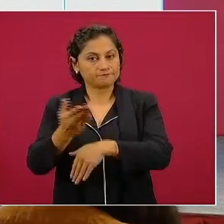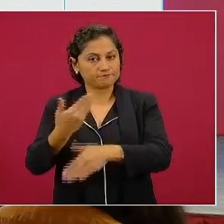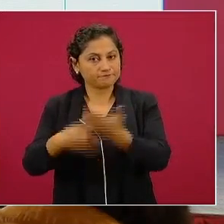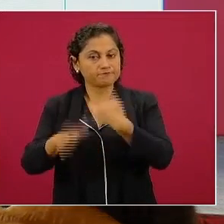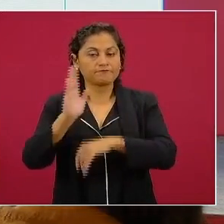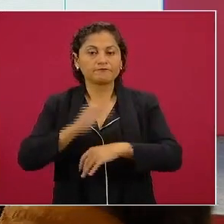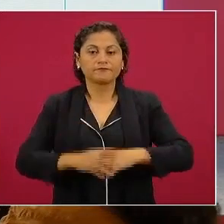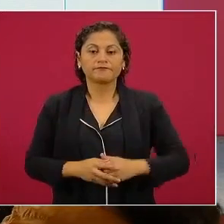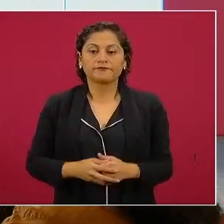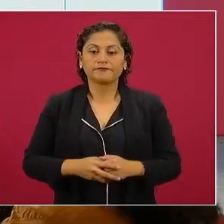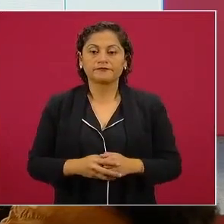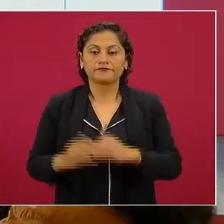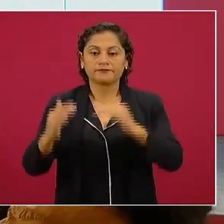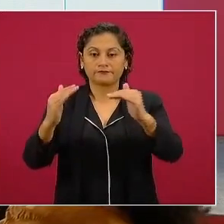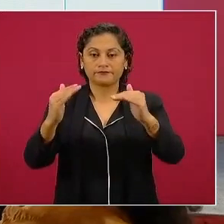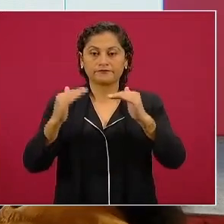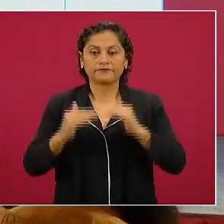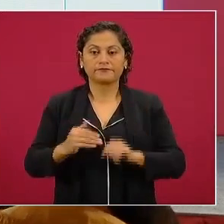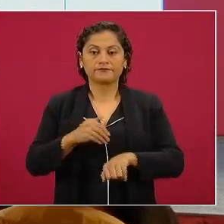73